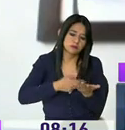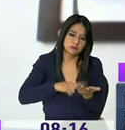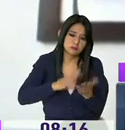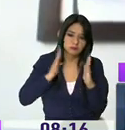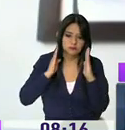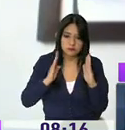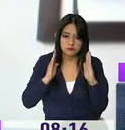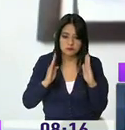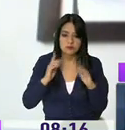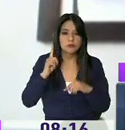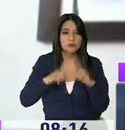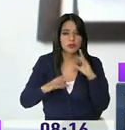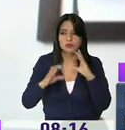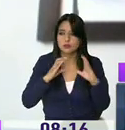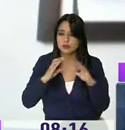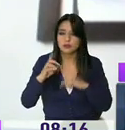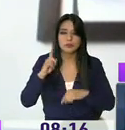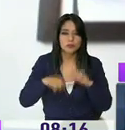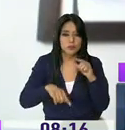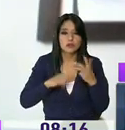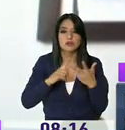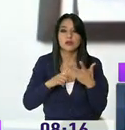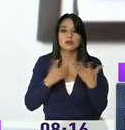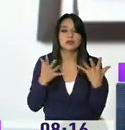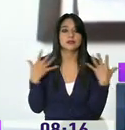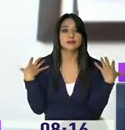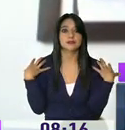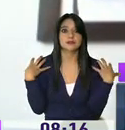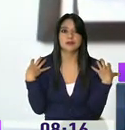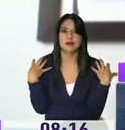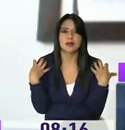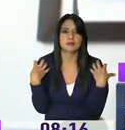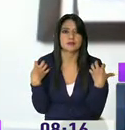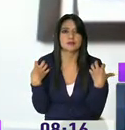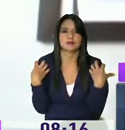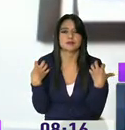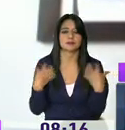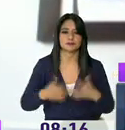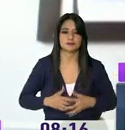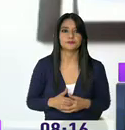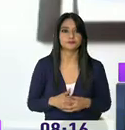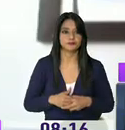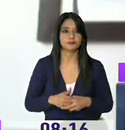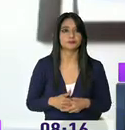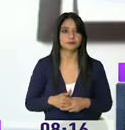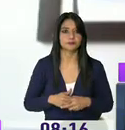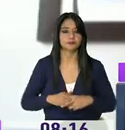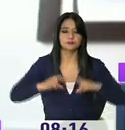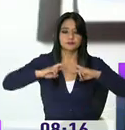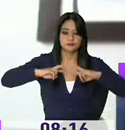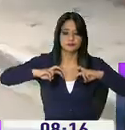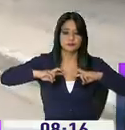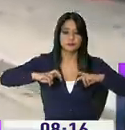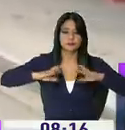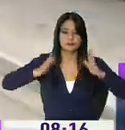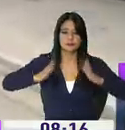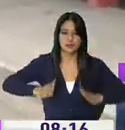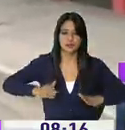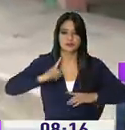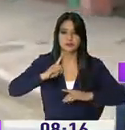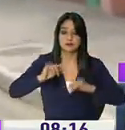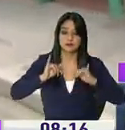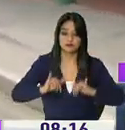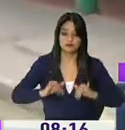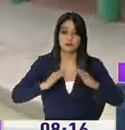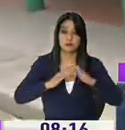problemas de comunicación, luego se produce un estrés que ya es un nivel fisiológico. Los investigadores consideran que el periodo de quedarse en